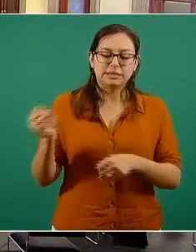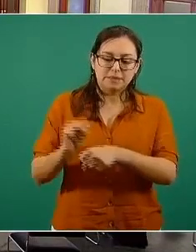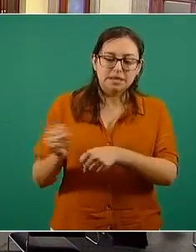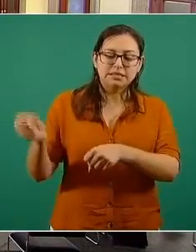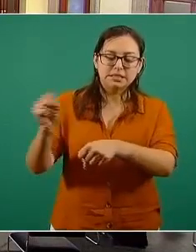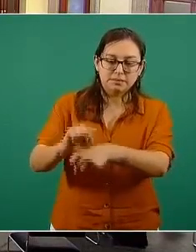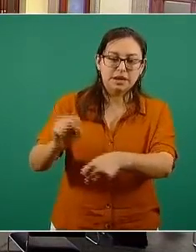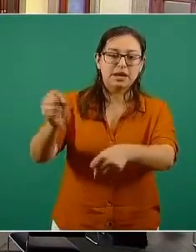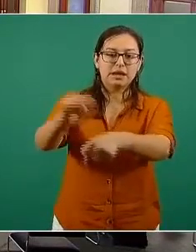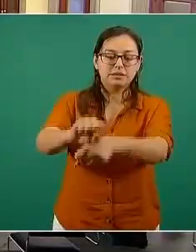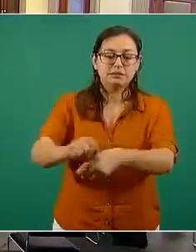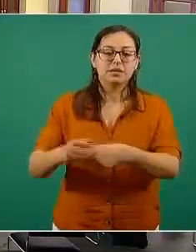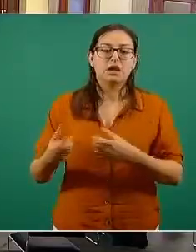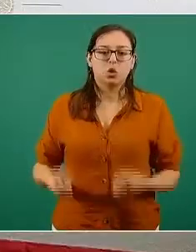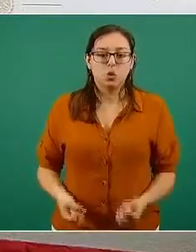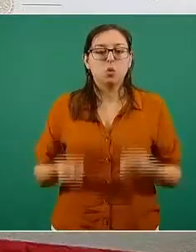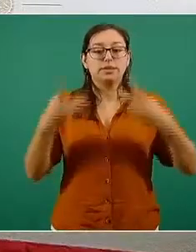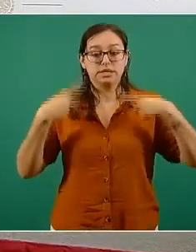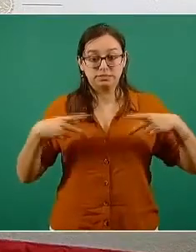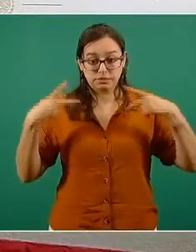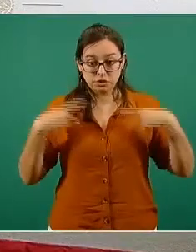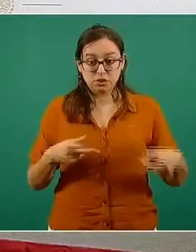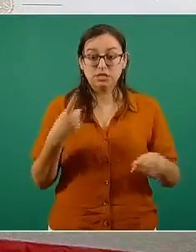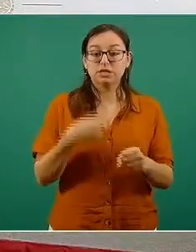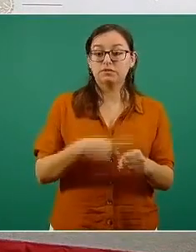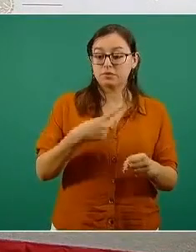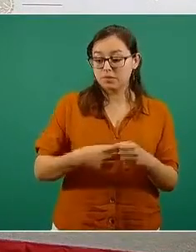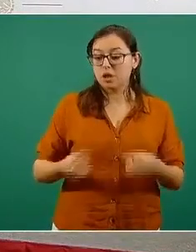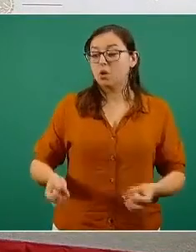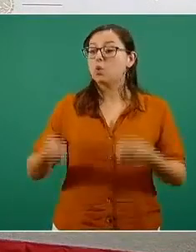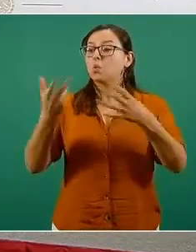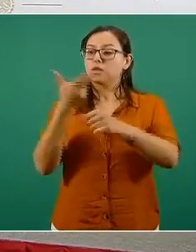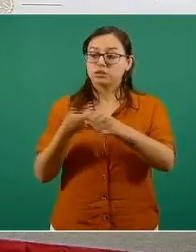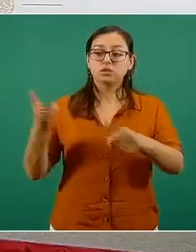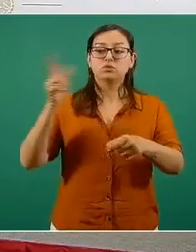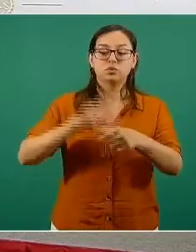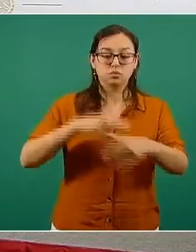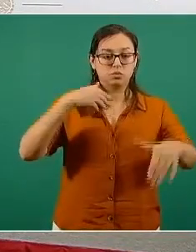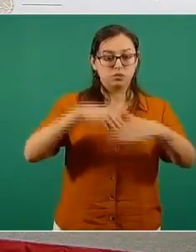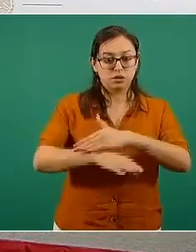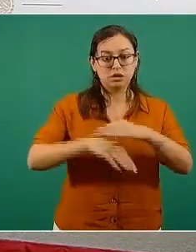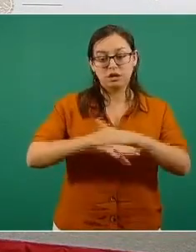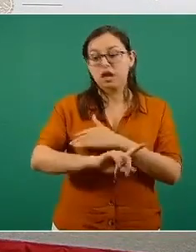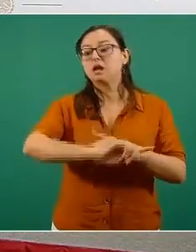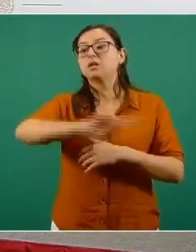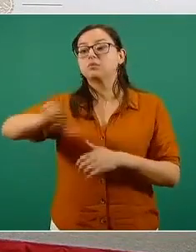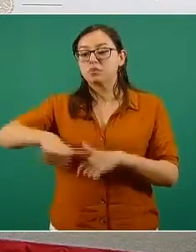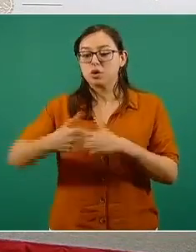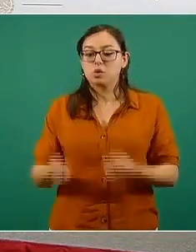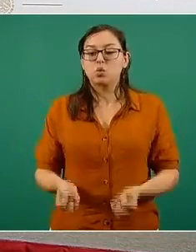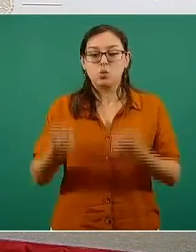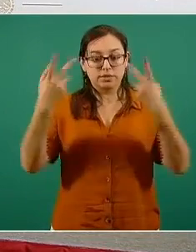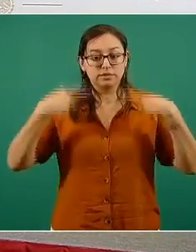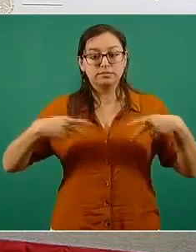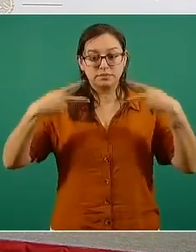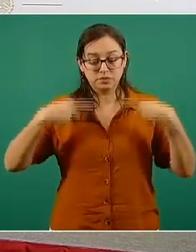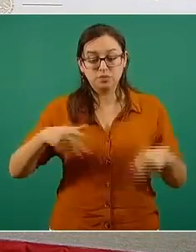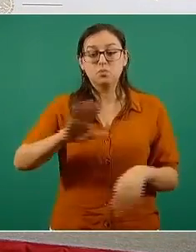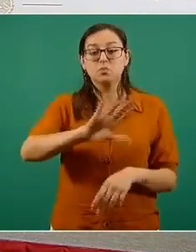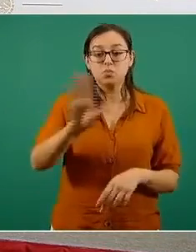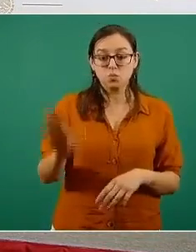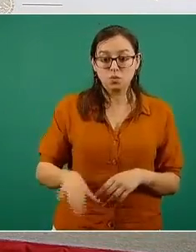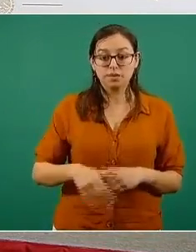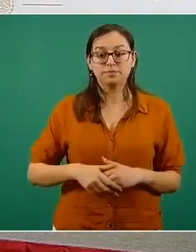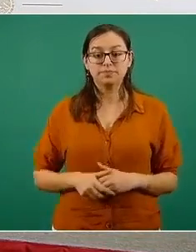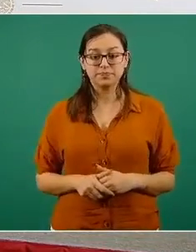de casos incidentes como de hospitalizaciones, como de defunciones, para ir viendo todas las tendencias. La siguiente, por